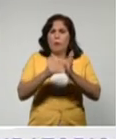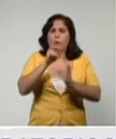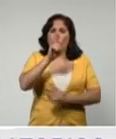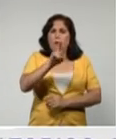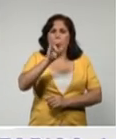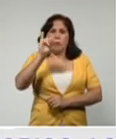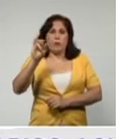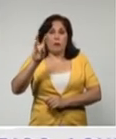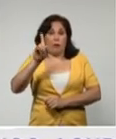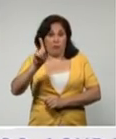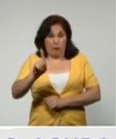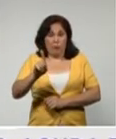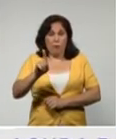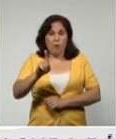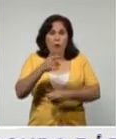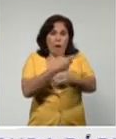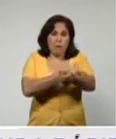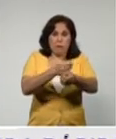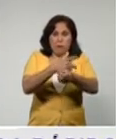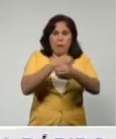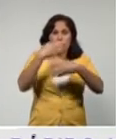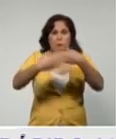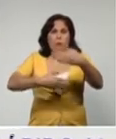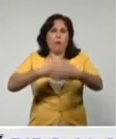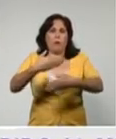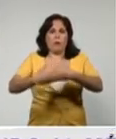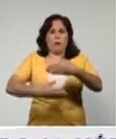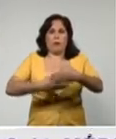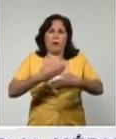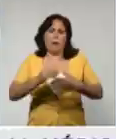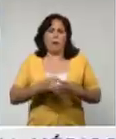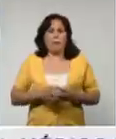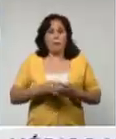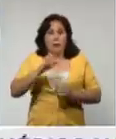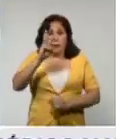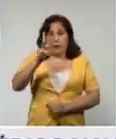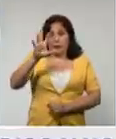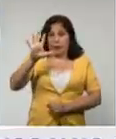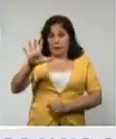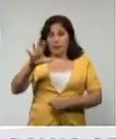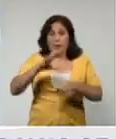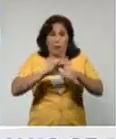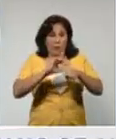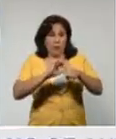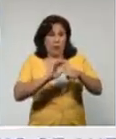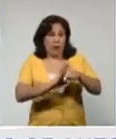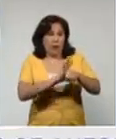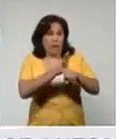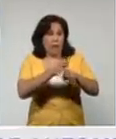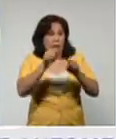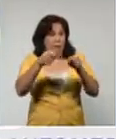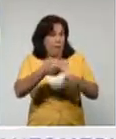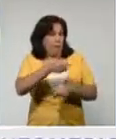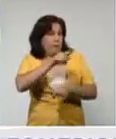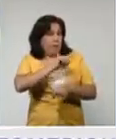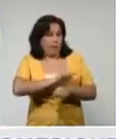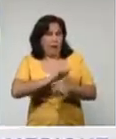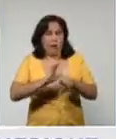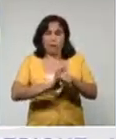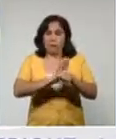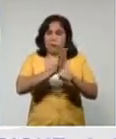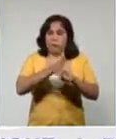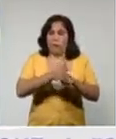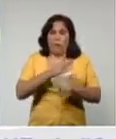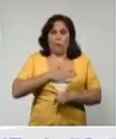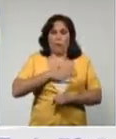4.261 muestras procesadas. Los 35 casos que se diagnosticaron ayer con COVID-19 son